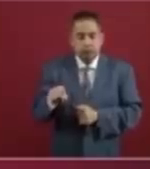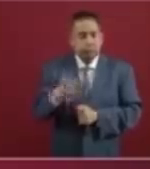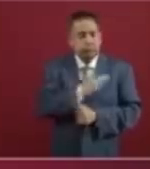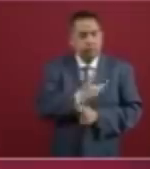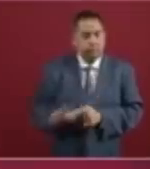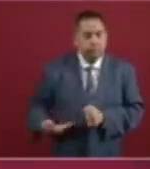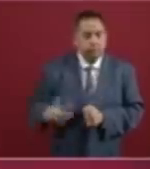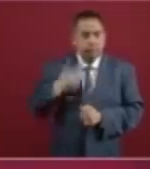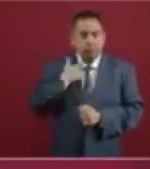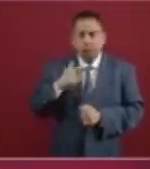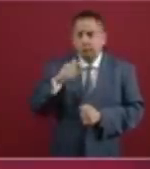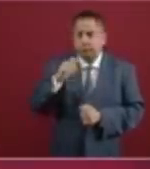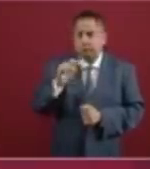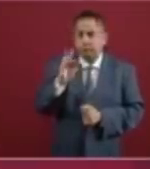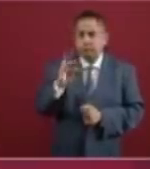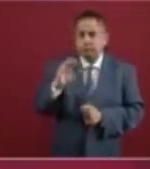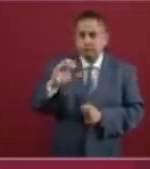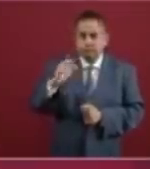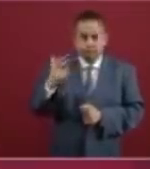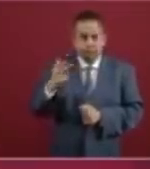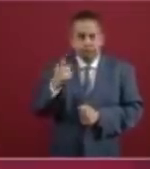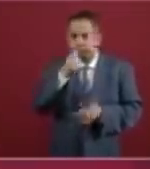presidente Calderón, fue una carta,